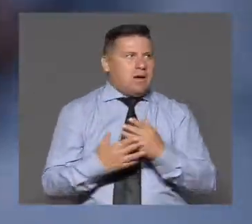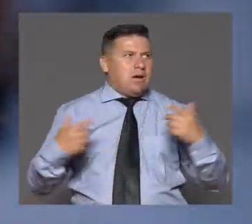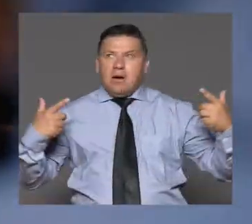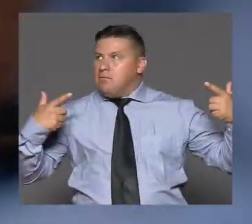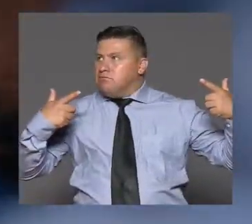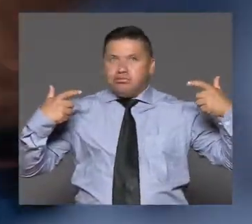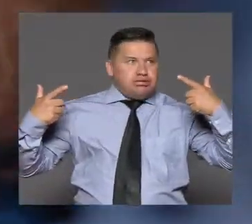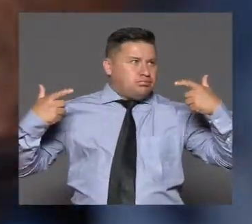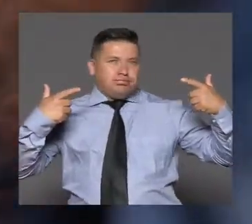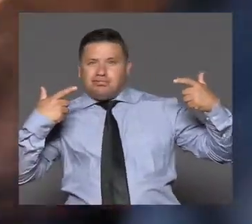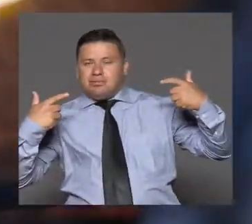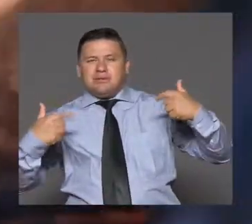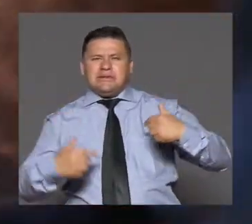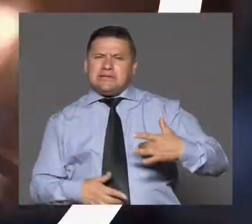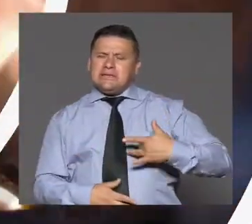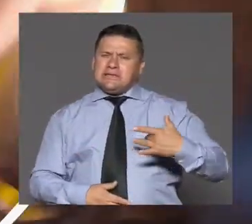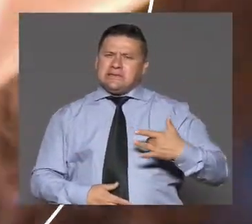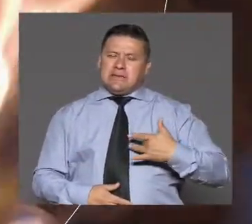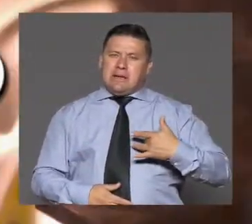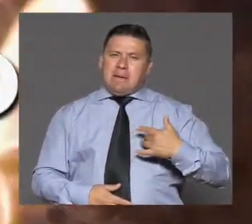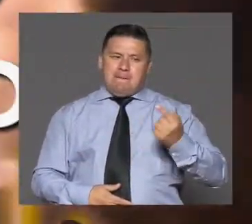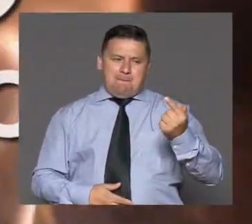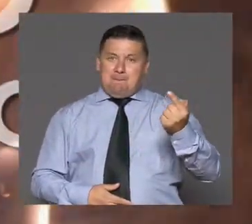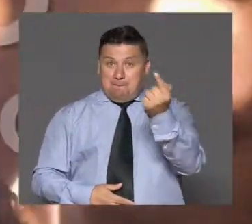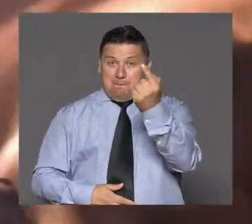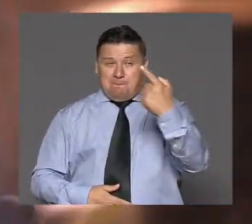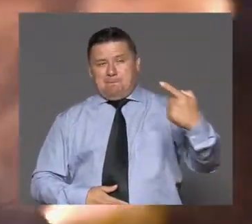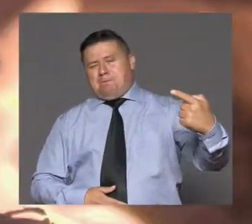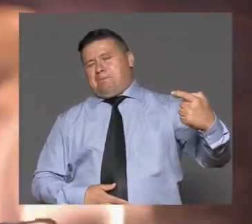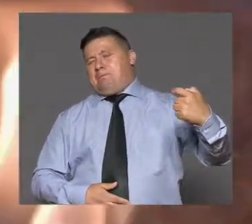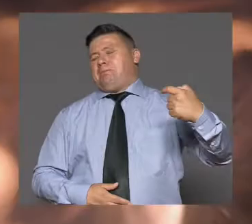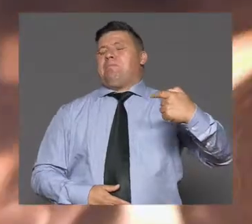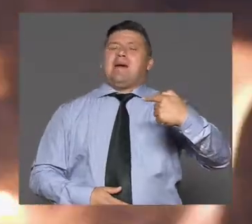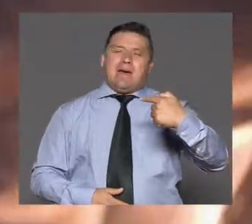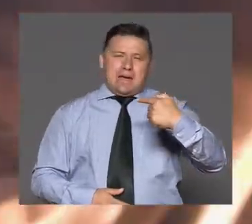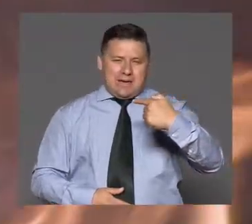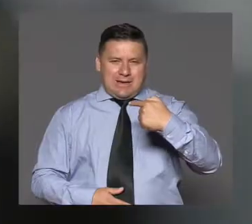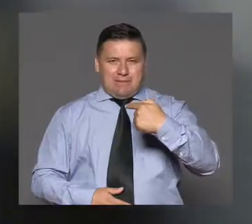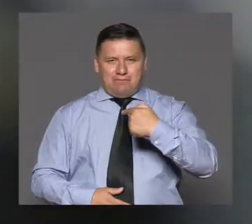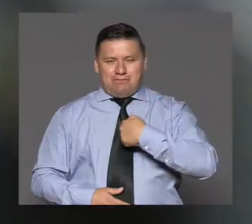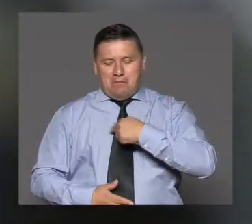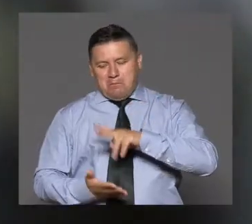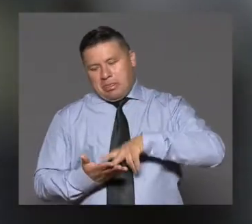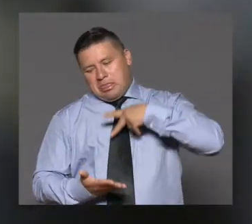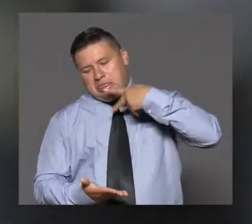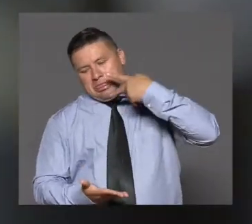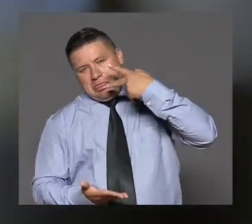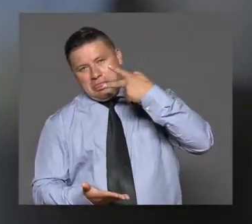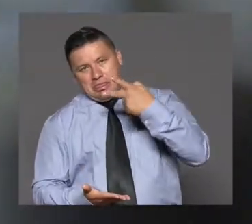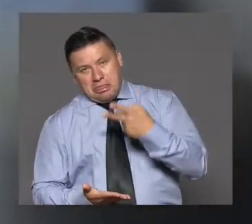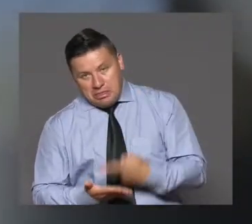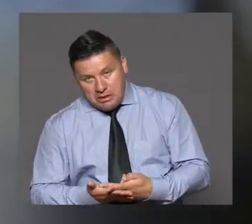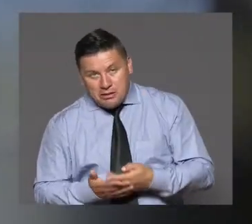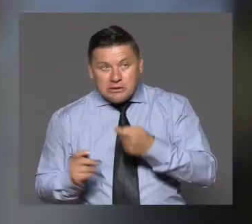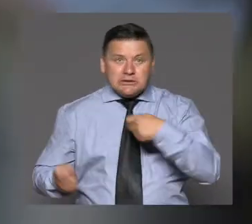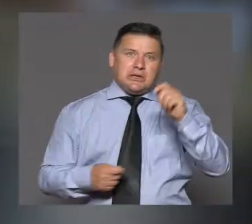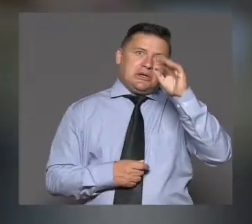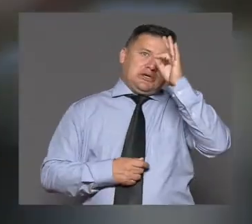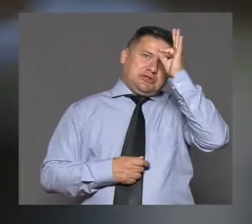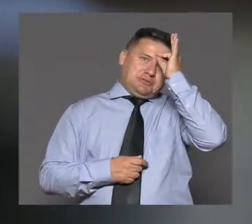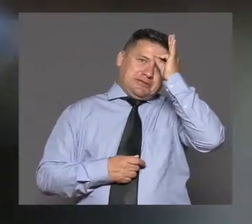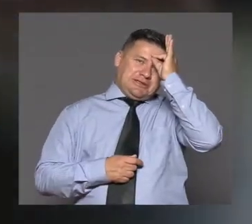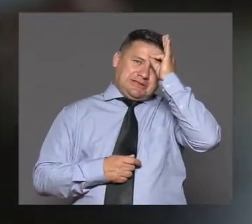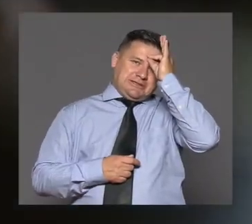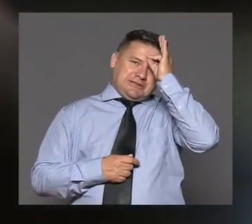de un fuego cruzado. Cuando sentí fue el impacto del proyectil, inmediatamente ahí al suelo. Ya después de estar en el hospital, ahí fue